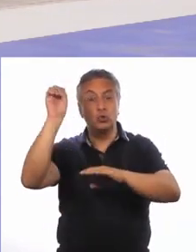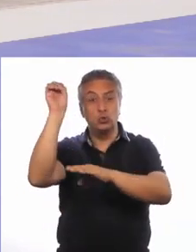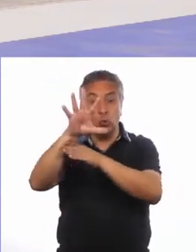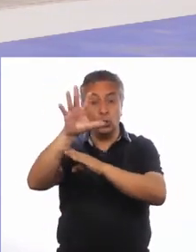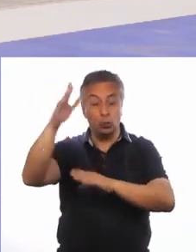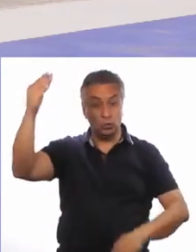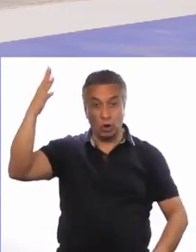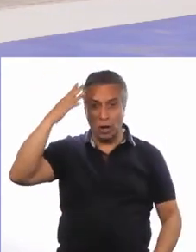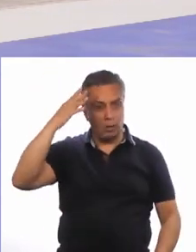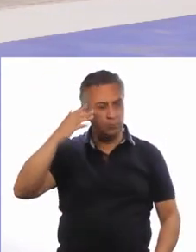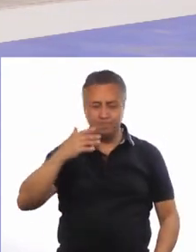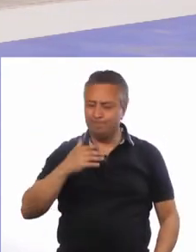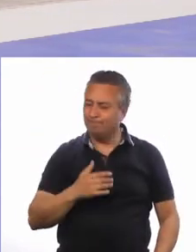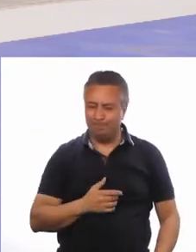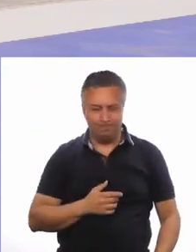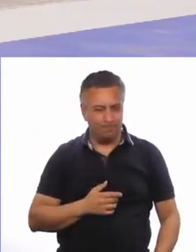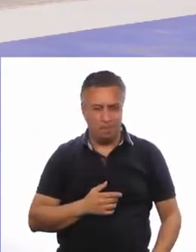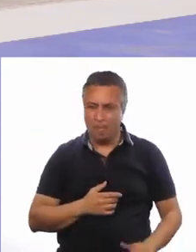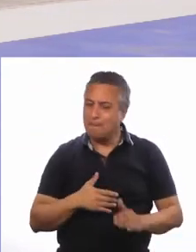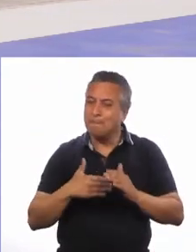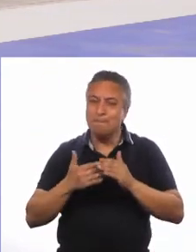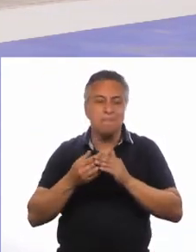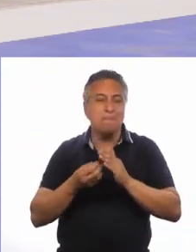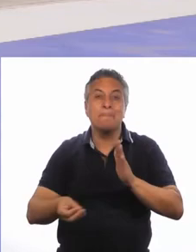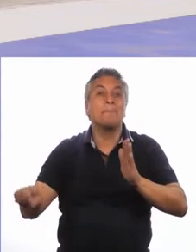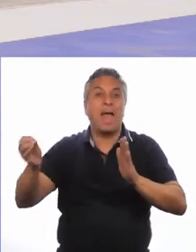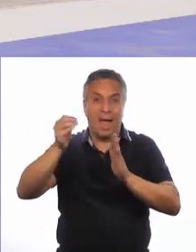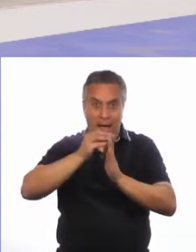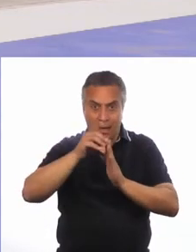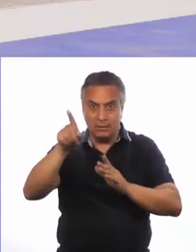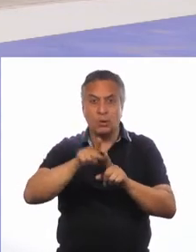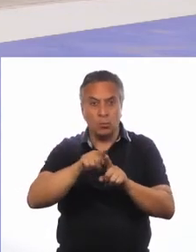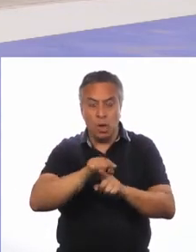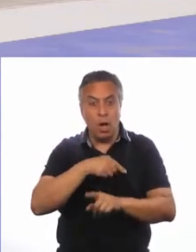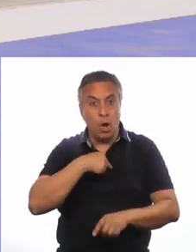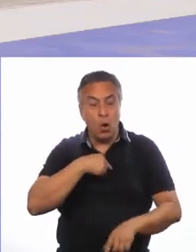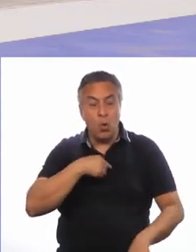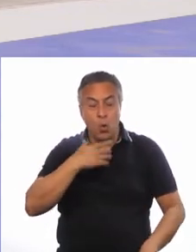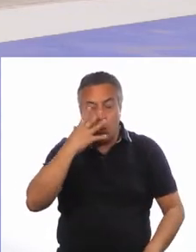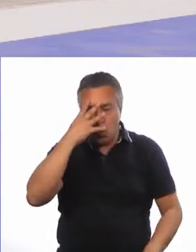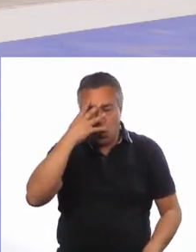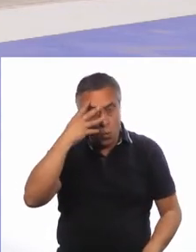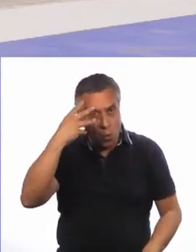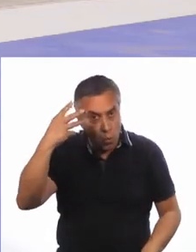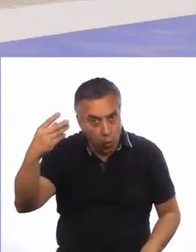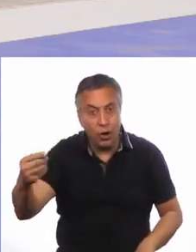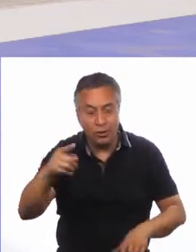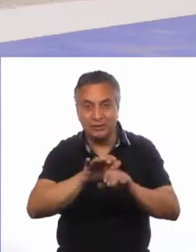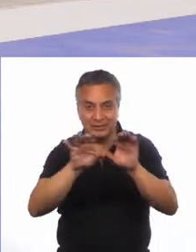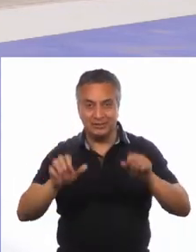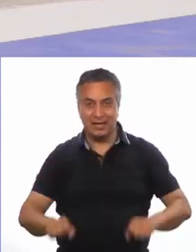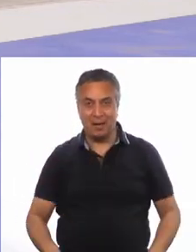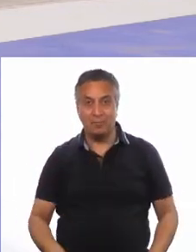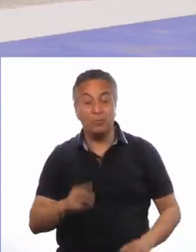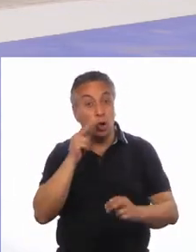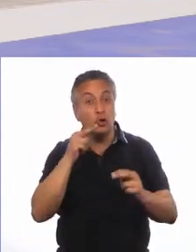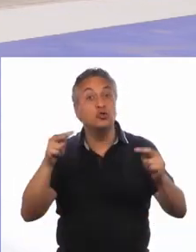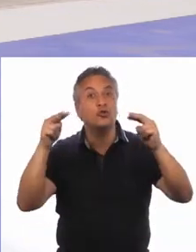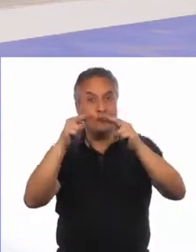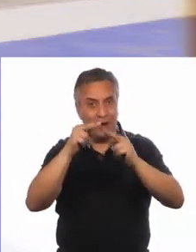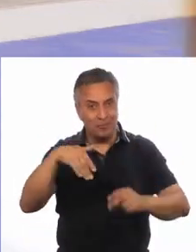es mucho más que eso es uno de los objetos más fascinantes de todo nuestro sistema solar hasta la próxima nos